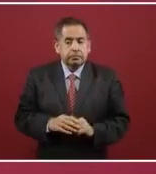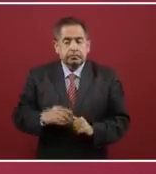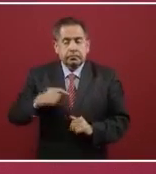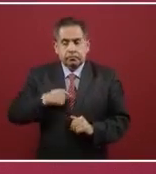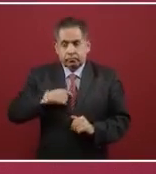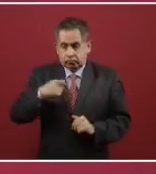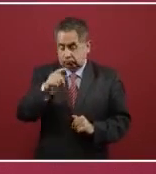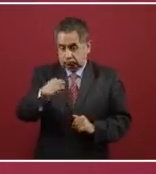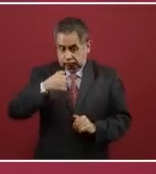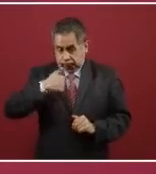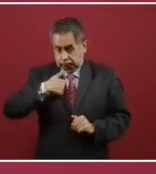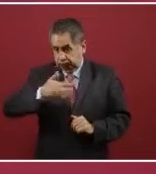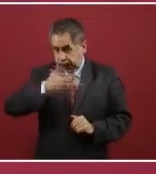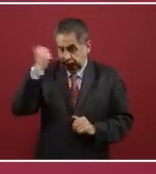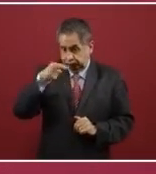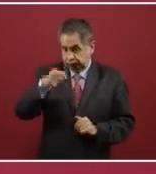no sabía,